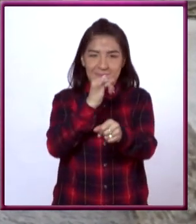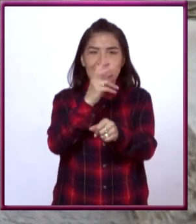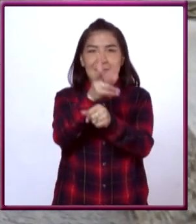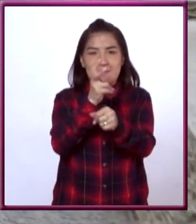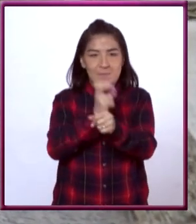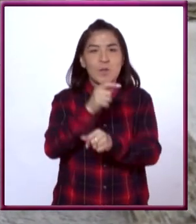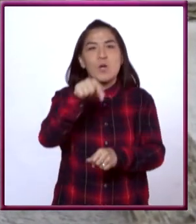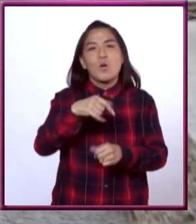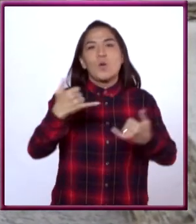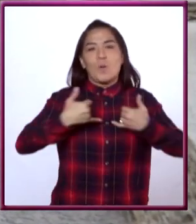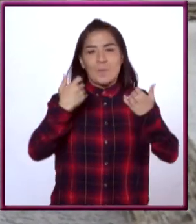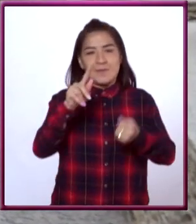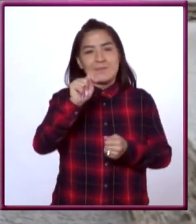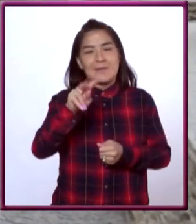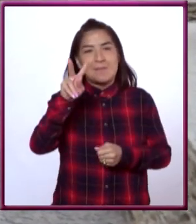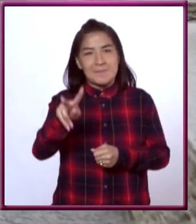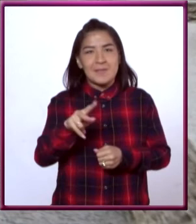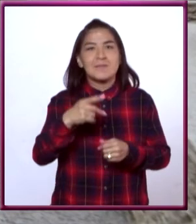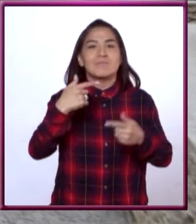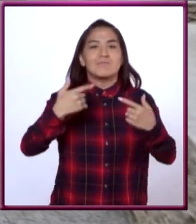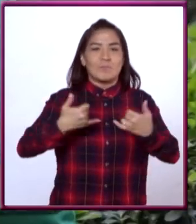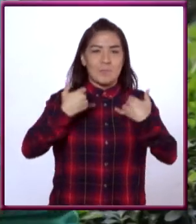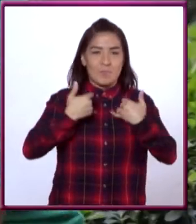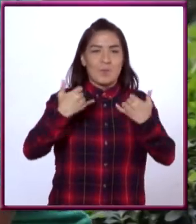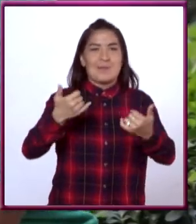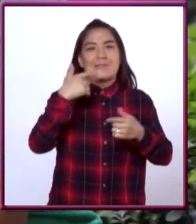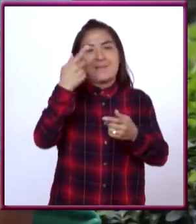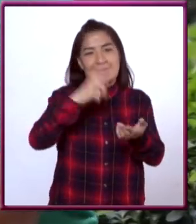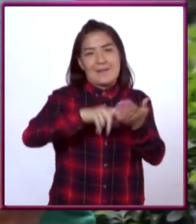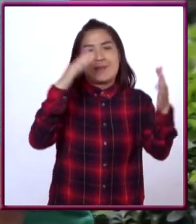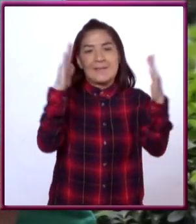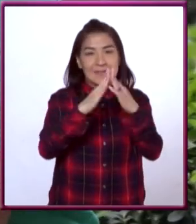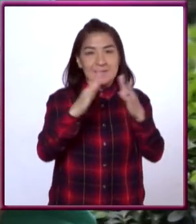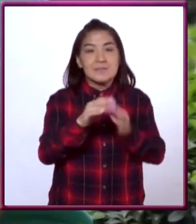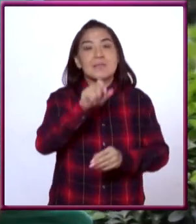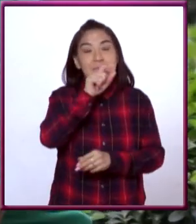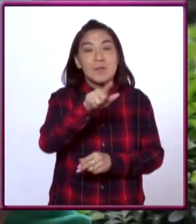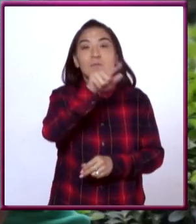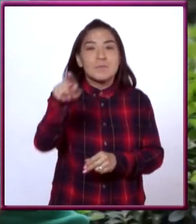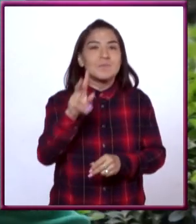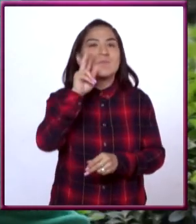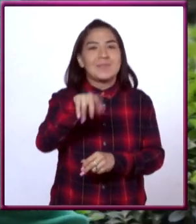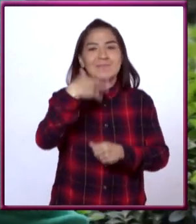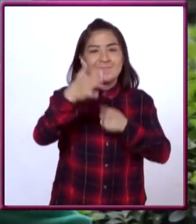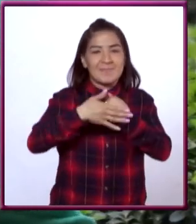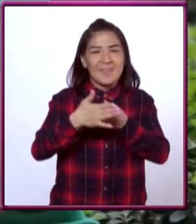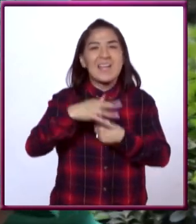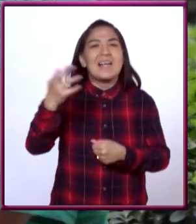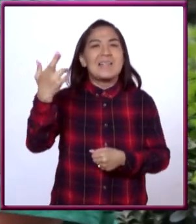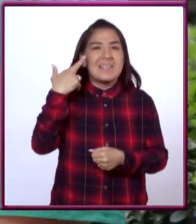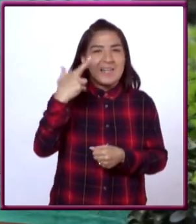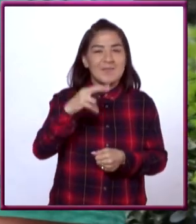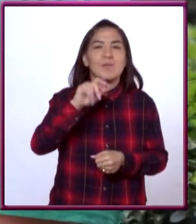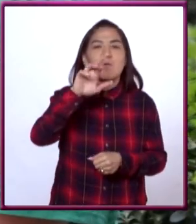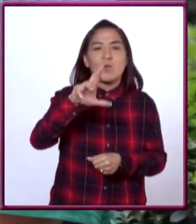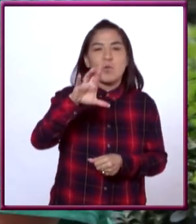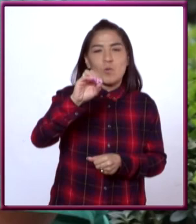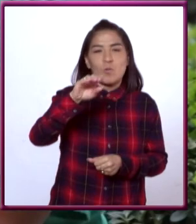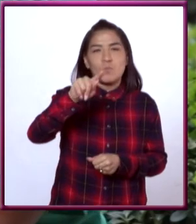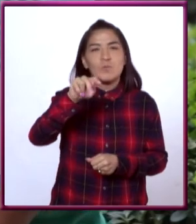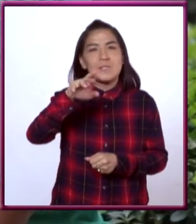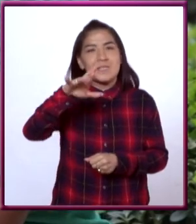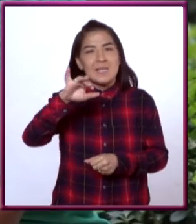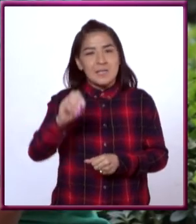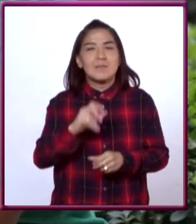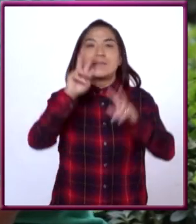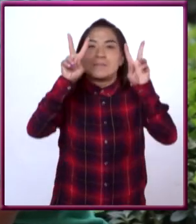de Facebook Jóvenes en TV, un grupo de jóvenes en casa. Y también no se pierdan el siguiente segmento de las radios comunitarias en México,